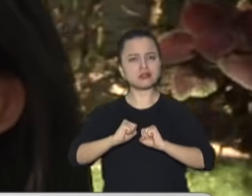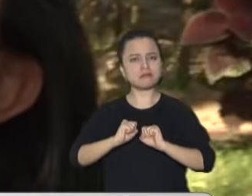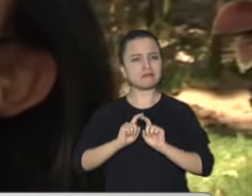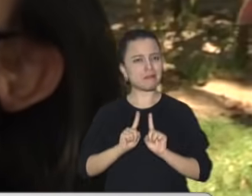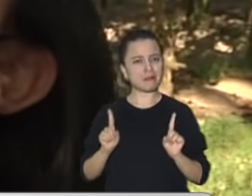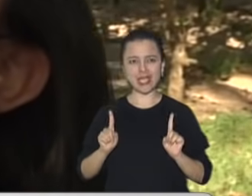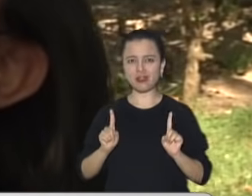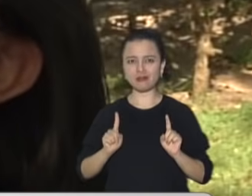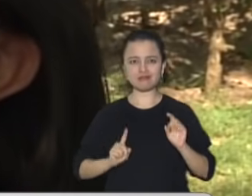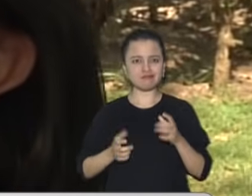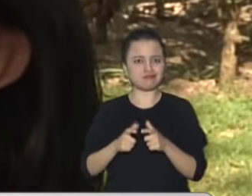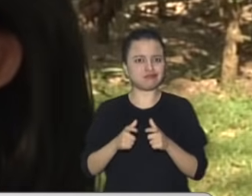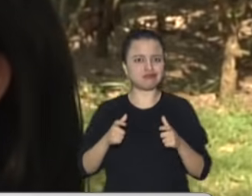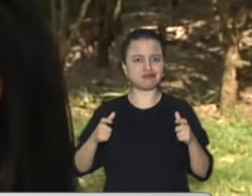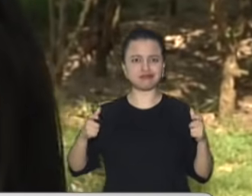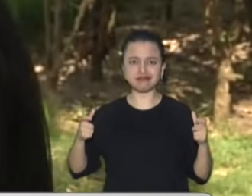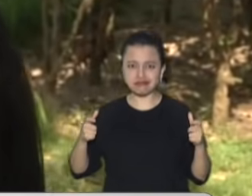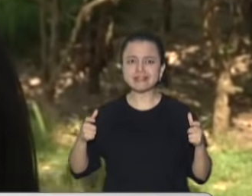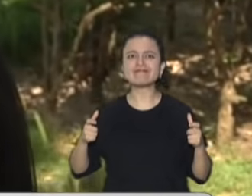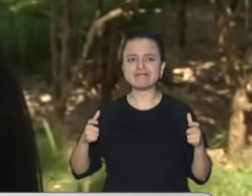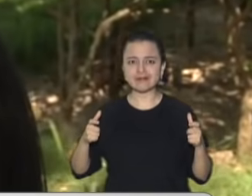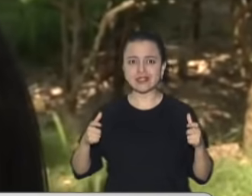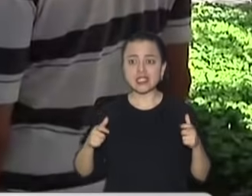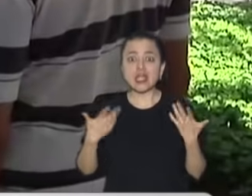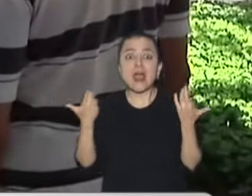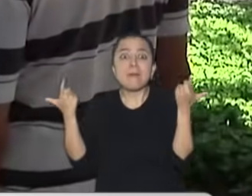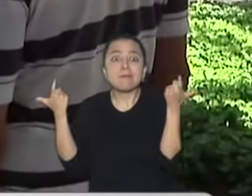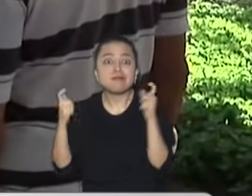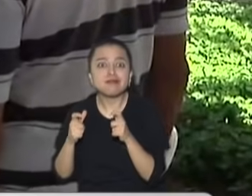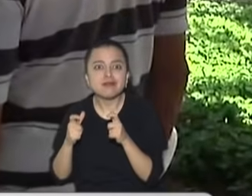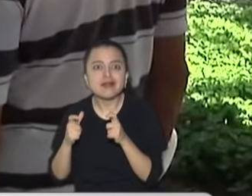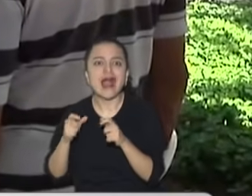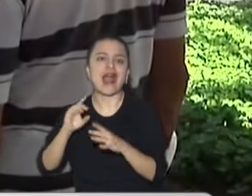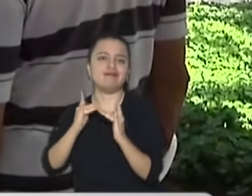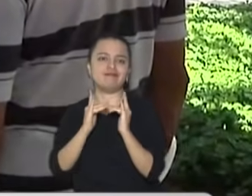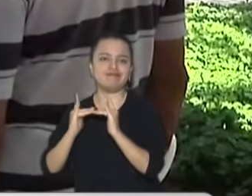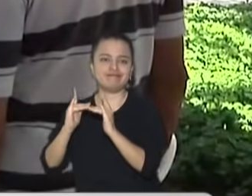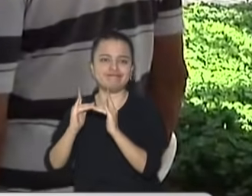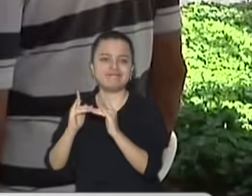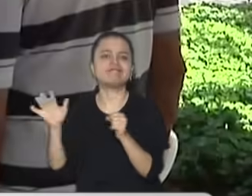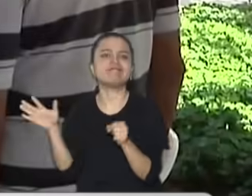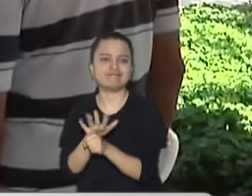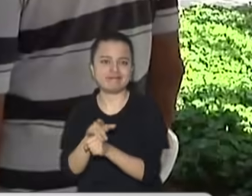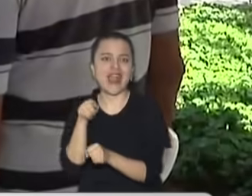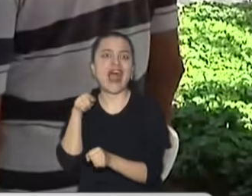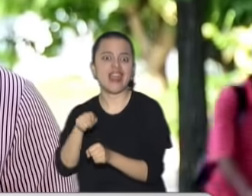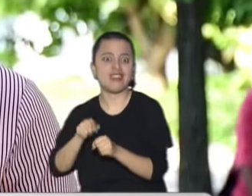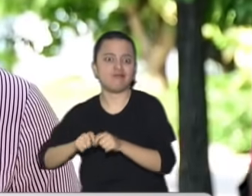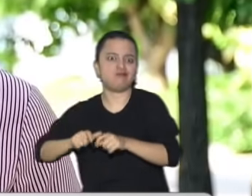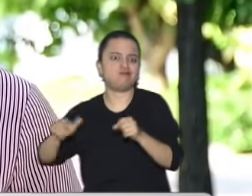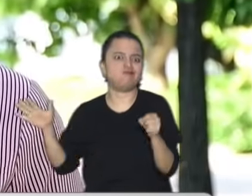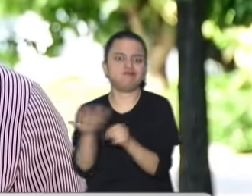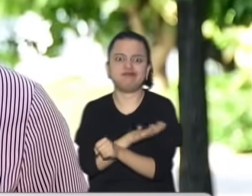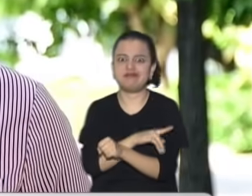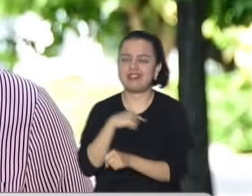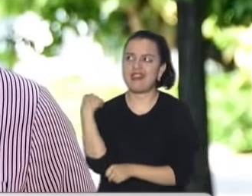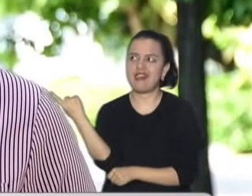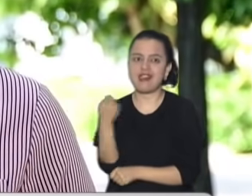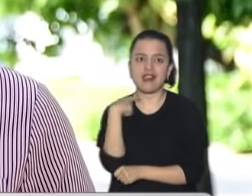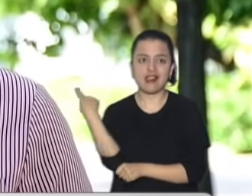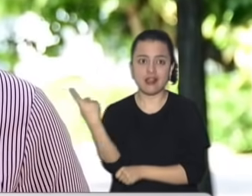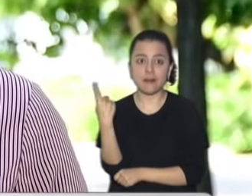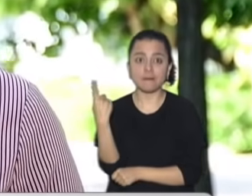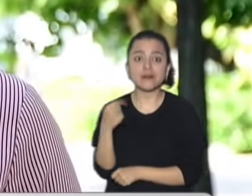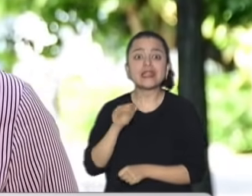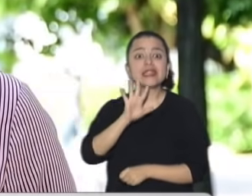se registra un descenso en la disponibilidad de camas UCI. El Departamento del Atlántico en total tiene una ocupación